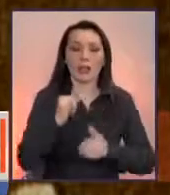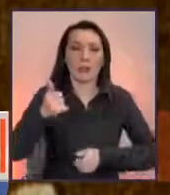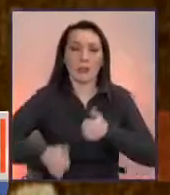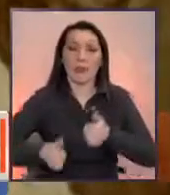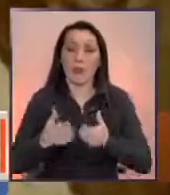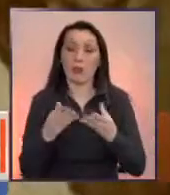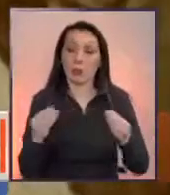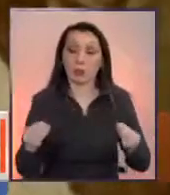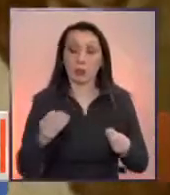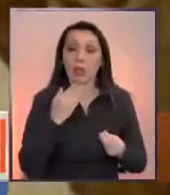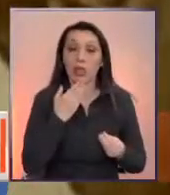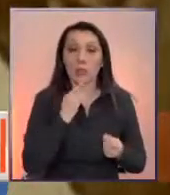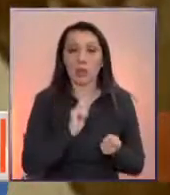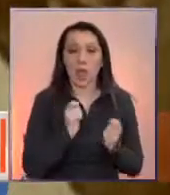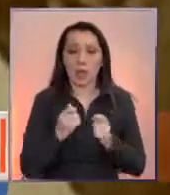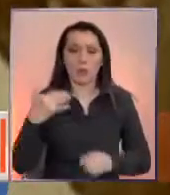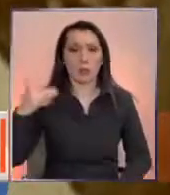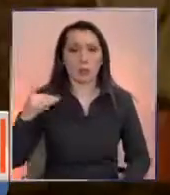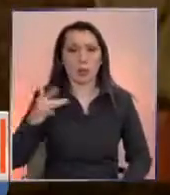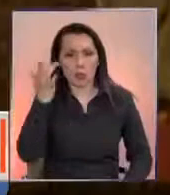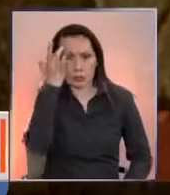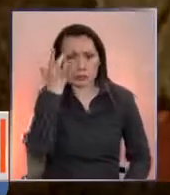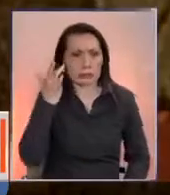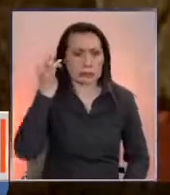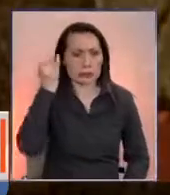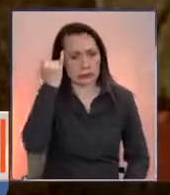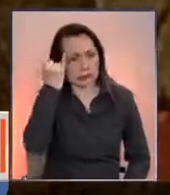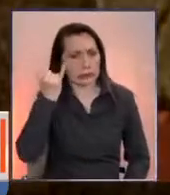de ellos también se transformaron en importantes intelectuales y